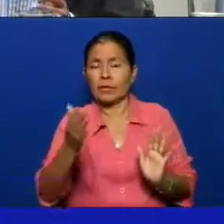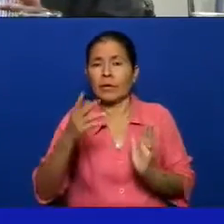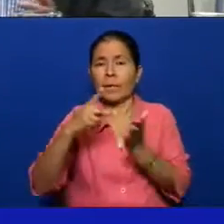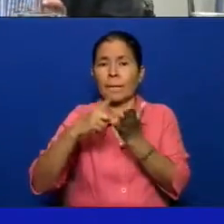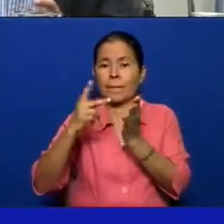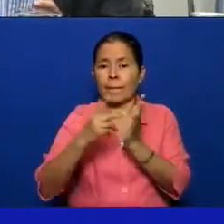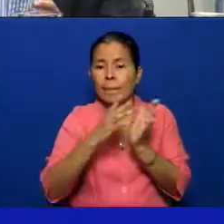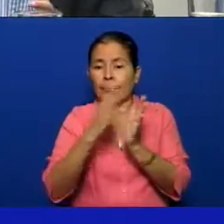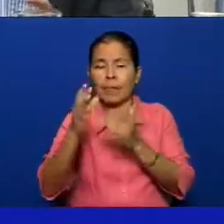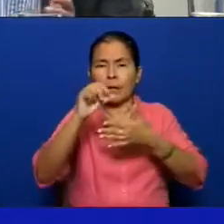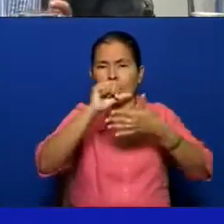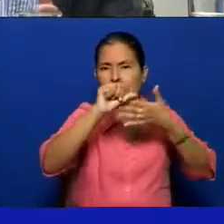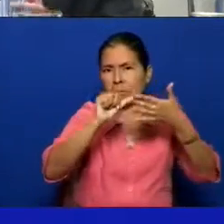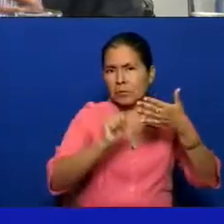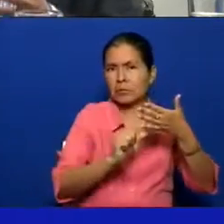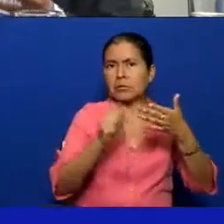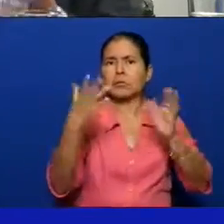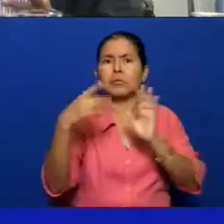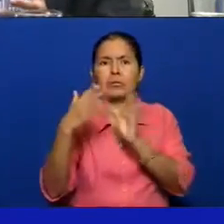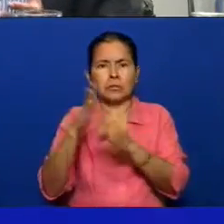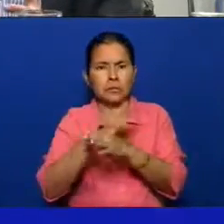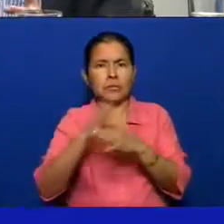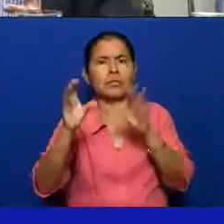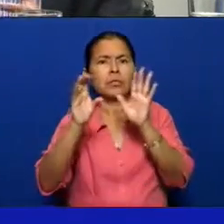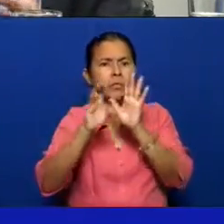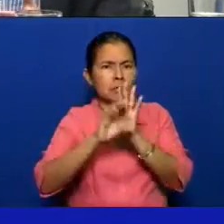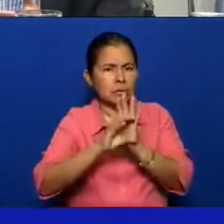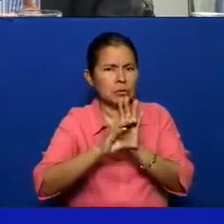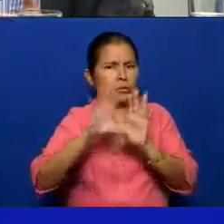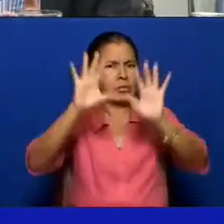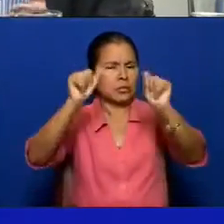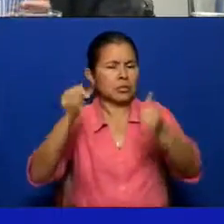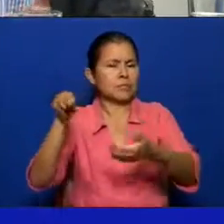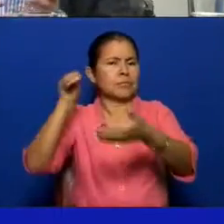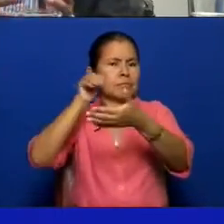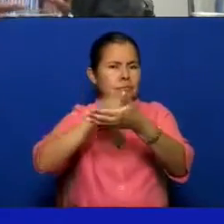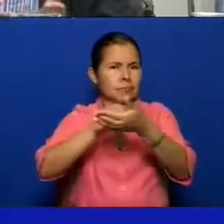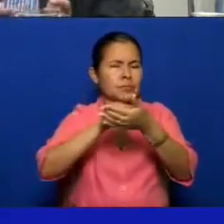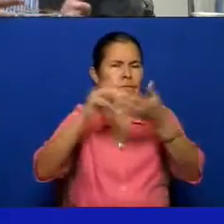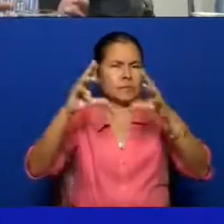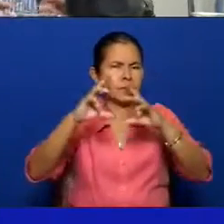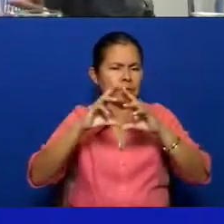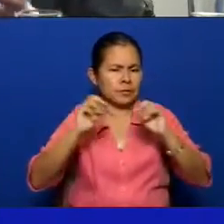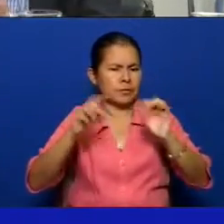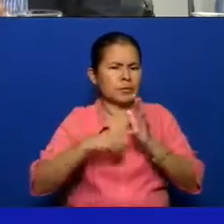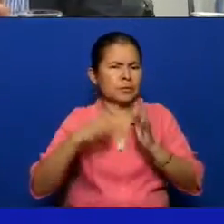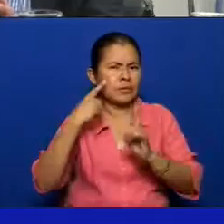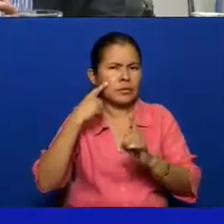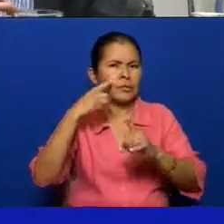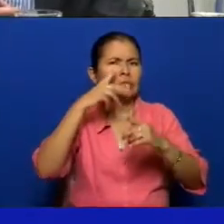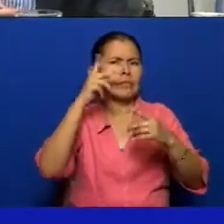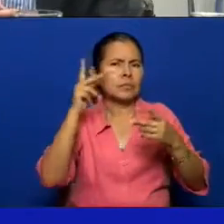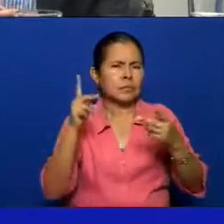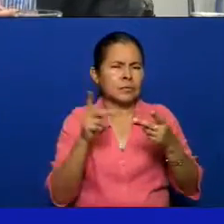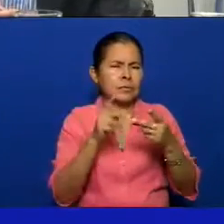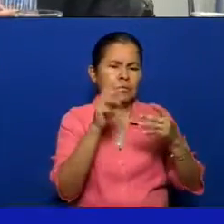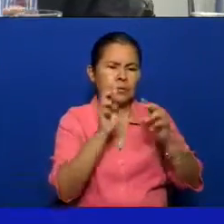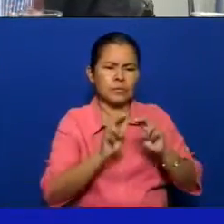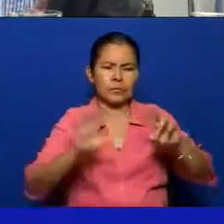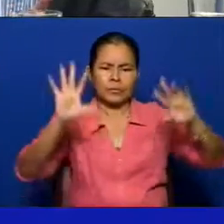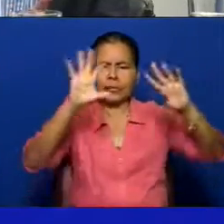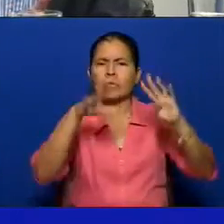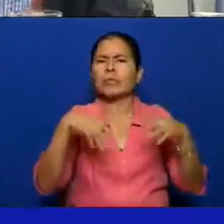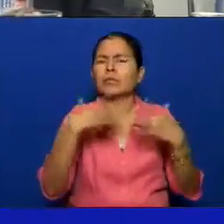los artículos de la Constitución ya introducen o ya plantean todos los preceptos y los artículos de la convención.